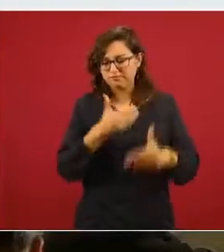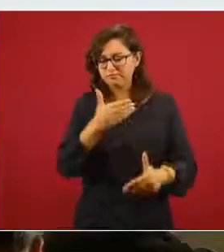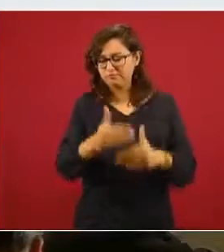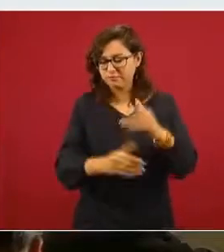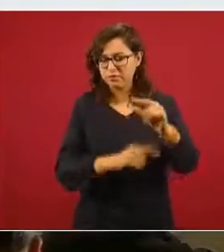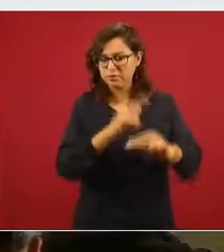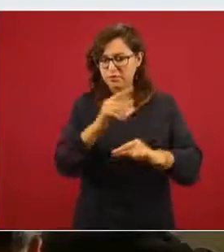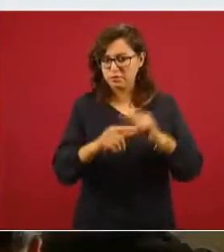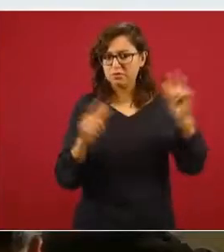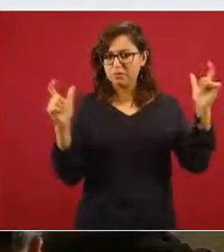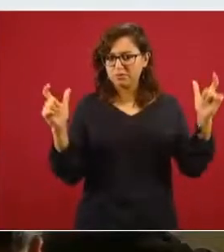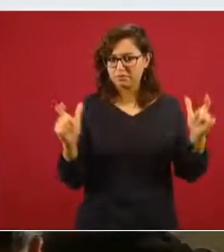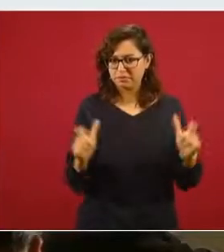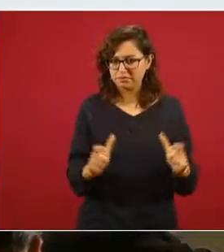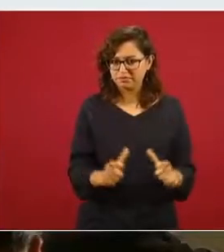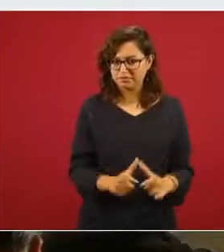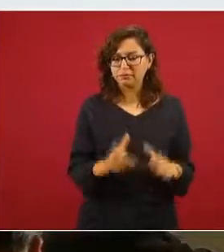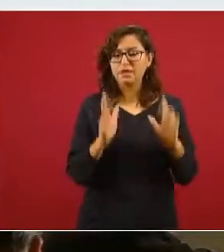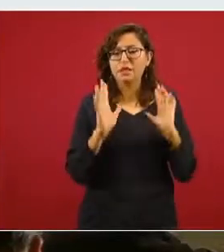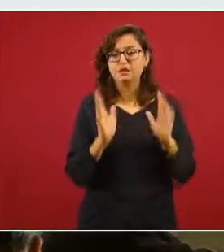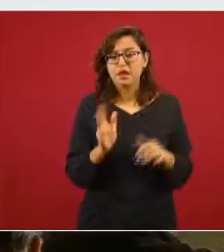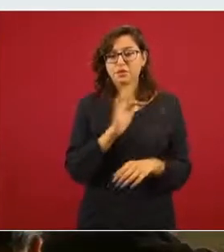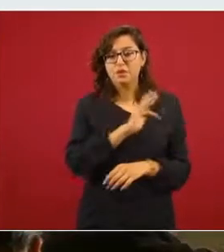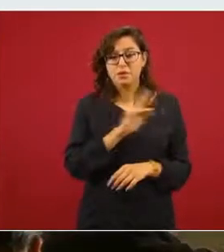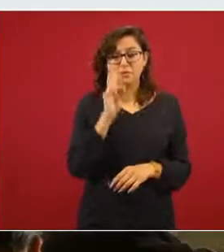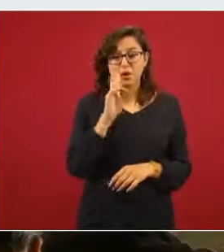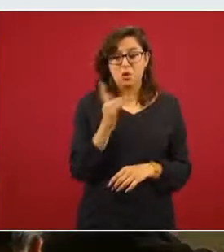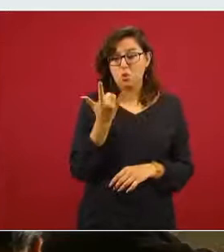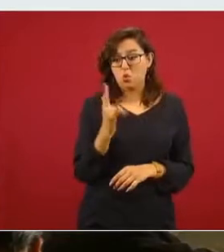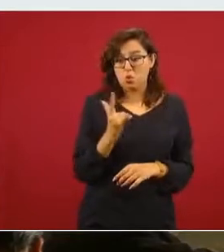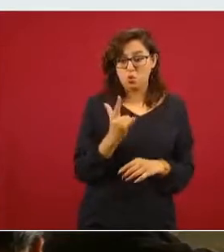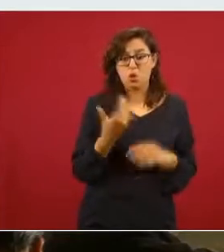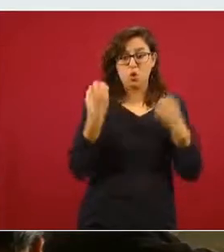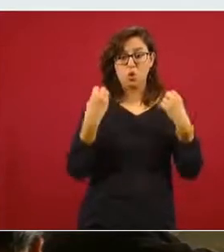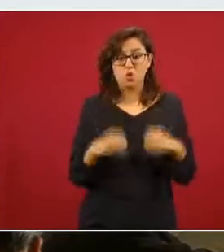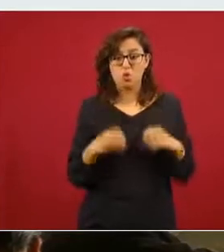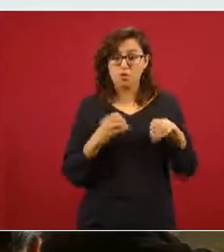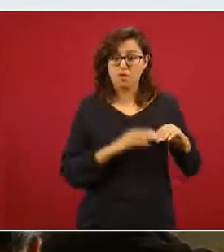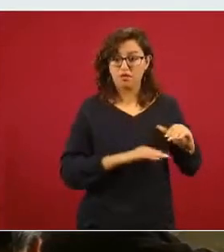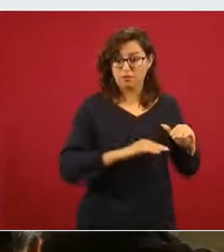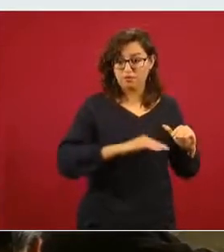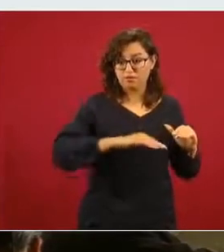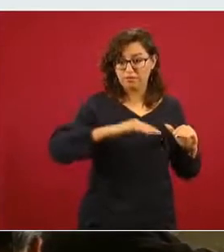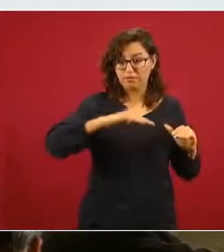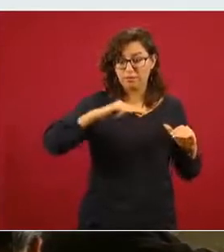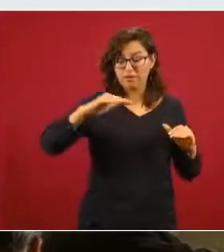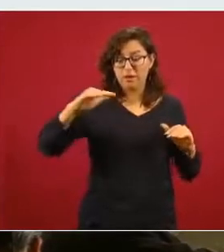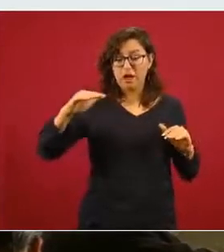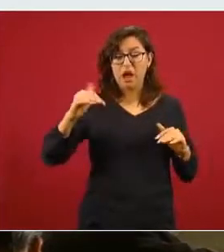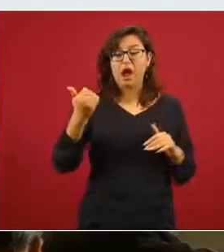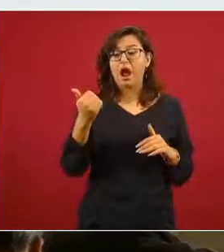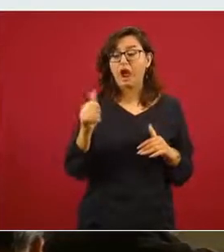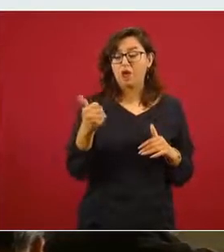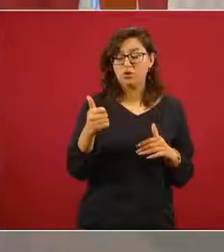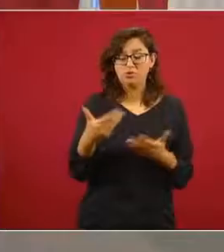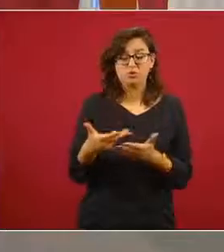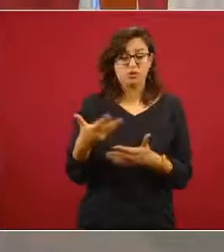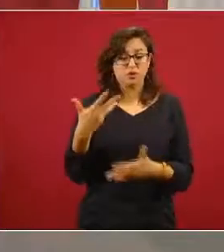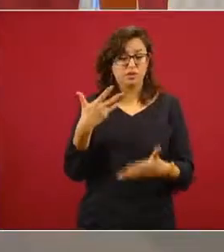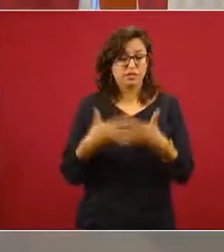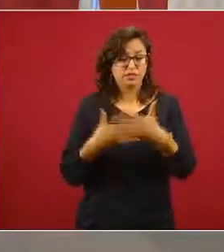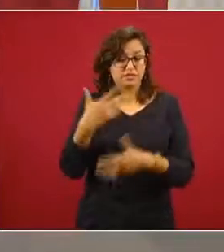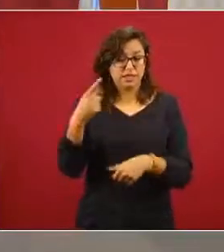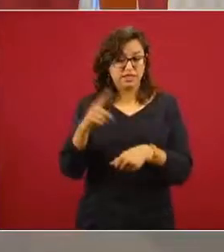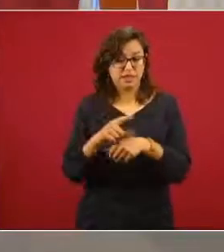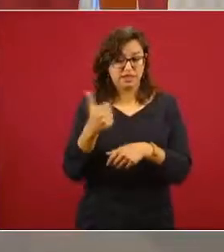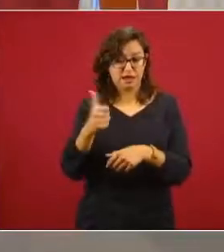llegó precisamente hasta el mes de julio, segunda quincena se mantuvo en meseta y ya en agosto, en la última quincena de agosto, tiene